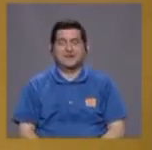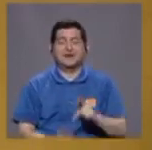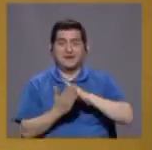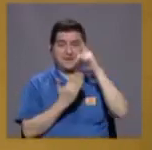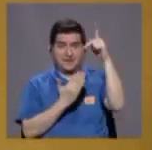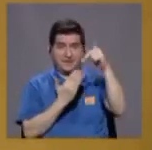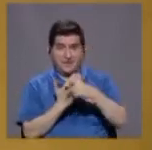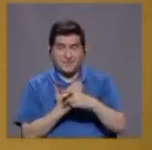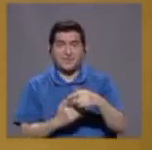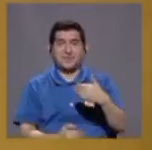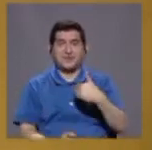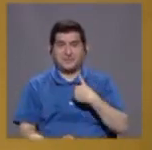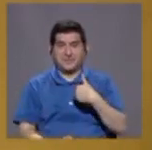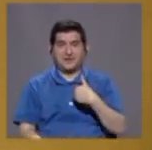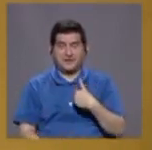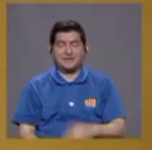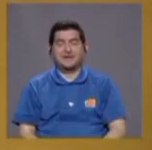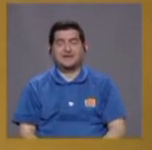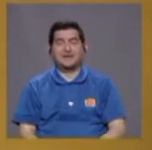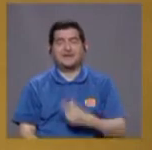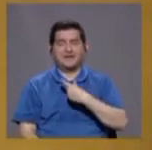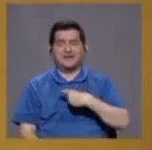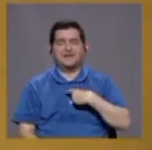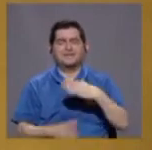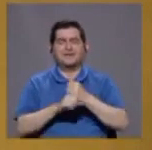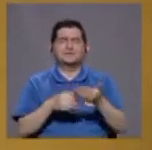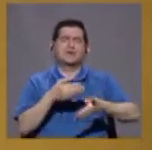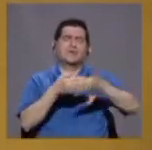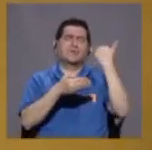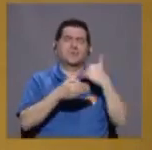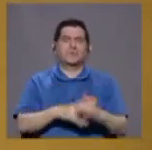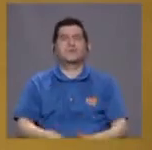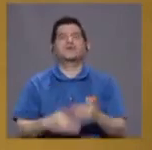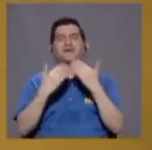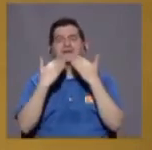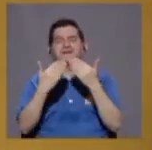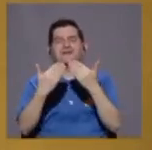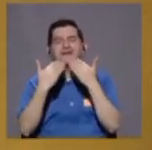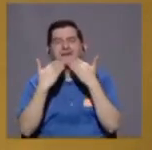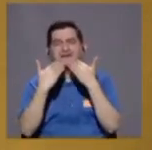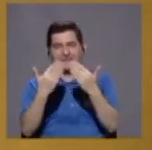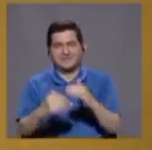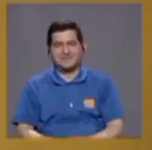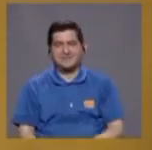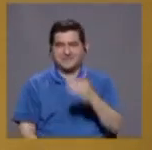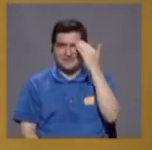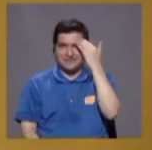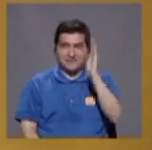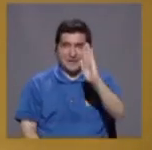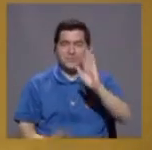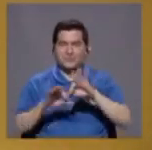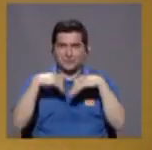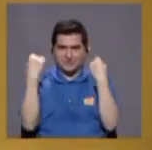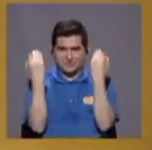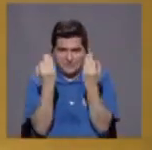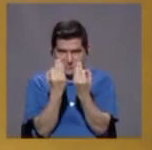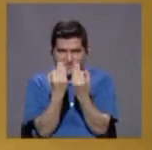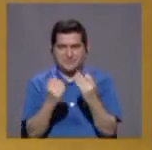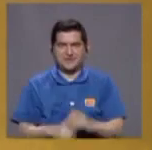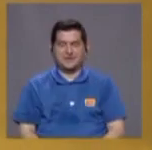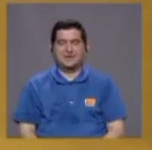programa que teníamos la ambición de hacer hace mucho tiempo. Muchas gracias y saludos a sus familias